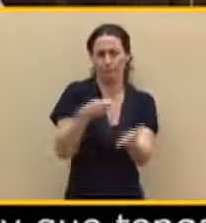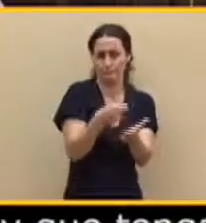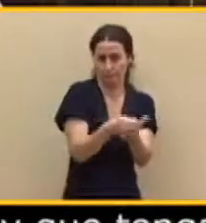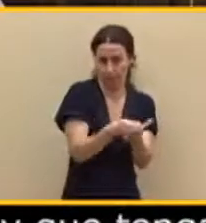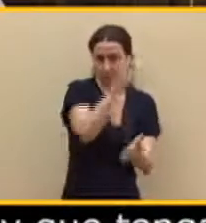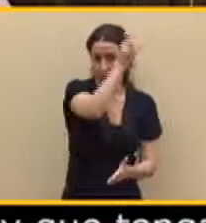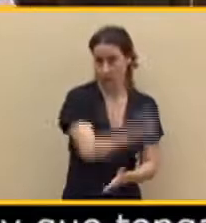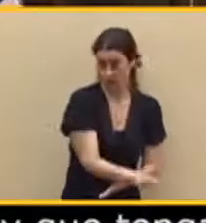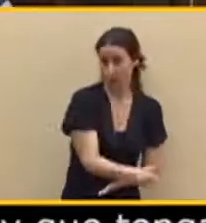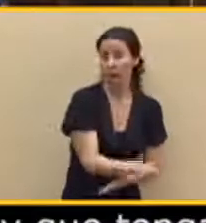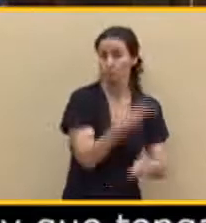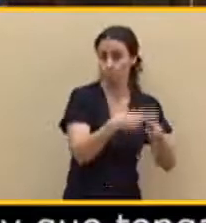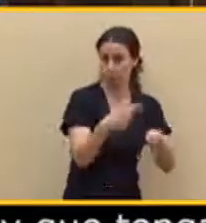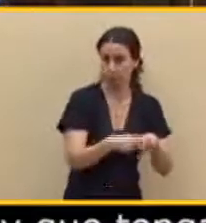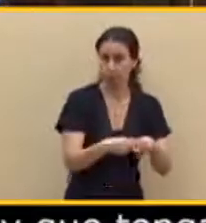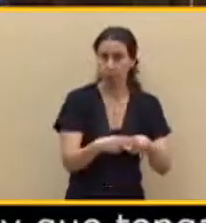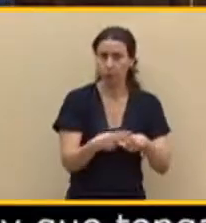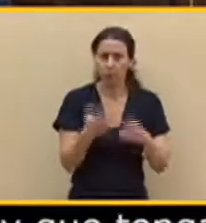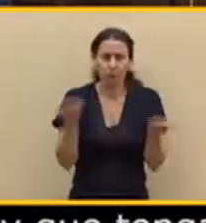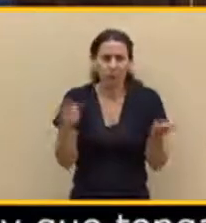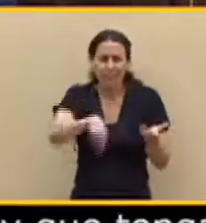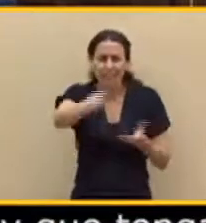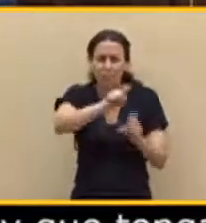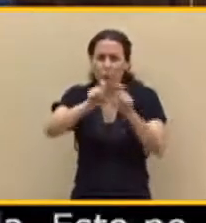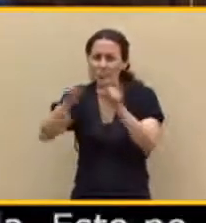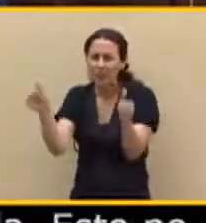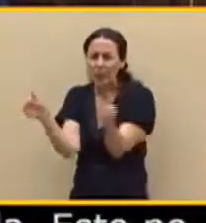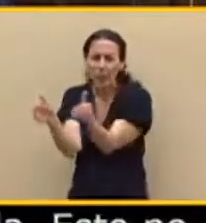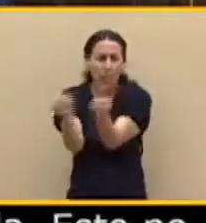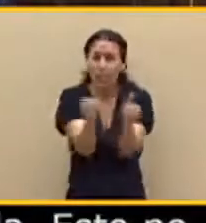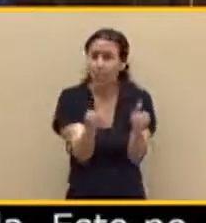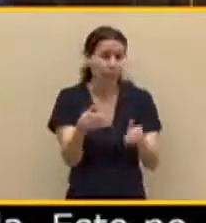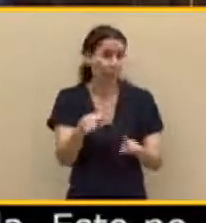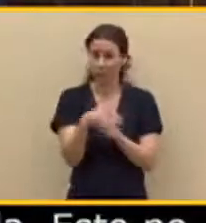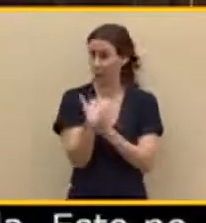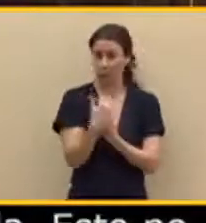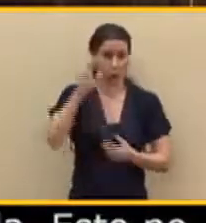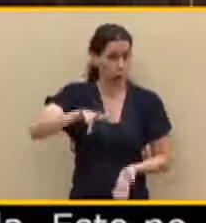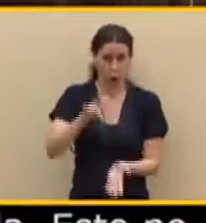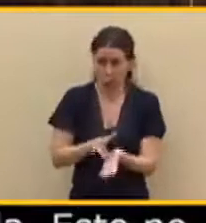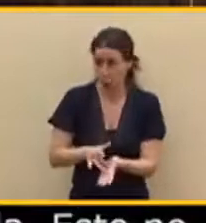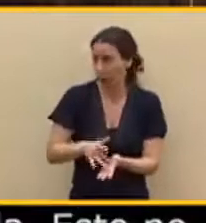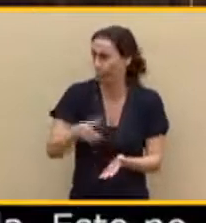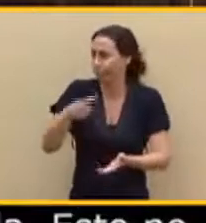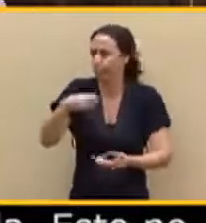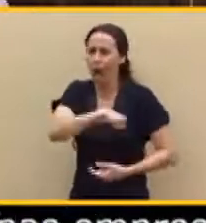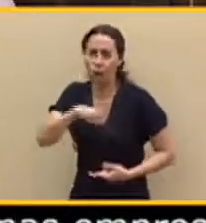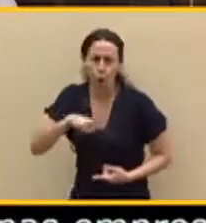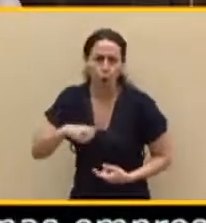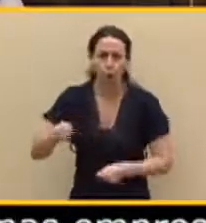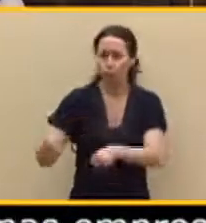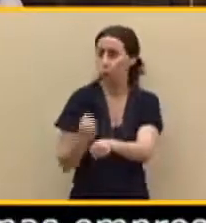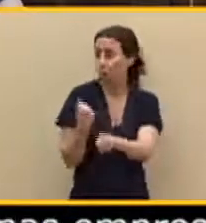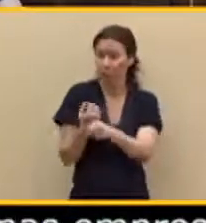ocurre, señorías, en la mayoría de pequeñas y medianas empresas de nuestro país, por no hablar de los autónomos o de los trabajadores asalariados. No